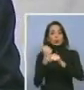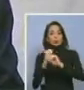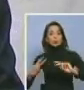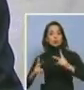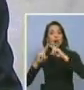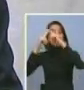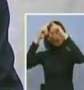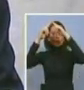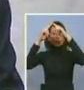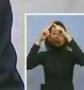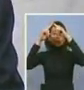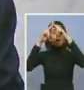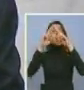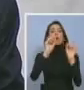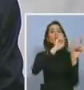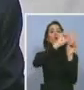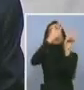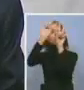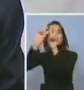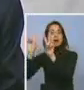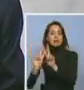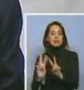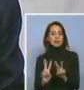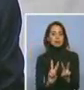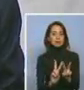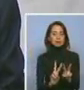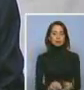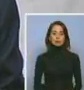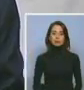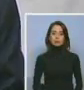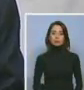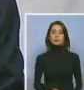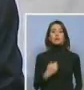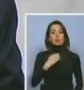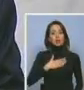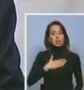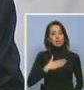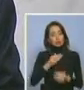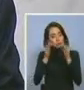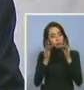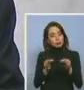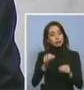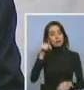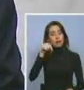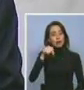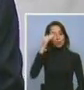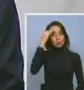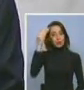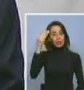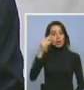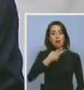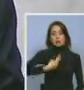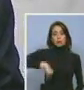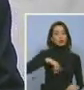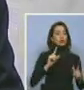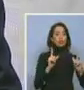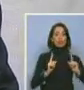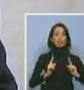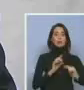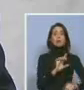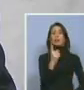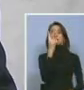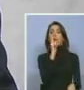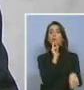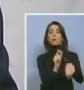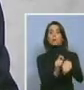por reconstruir o reparar. Y quiero confirmar hoy día que no descansaremos ni un